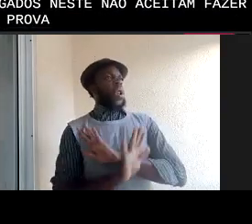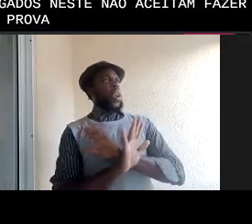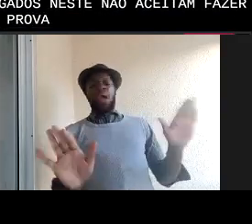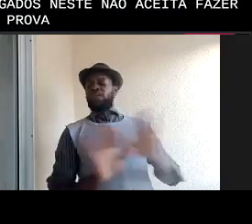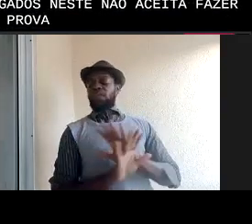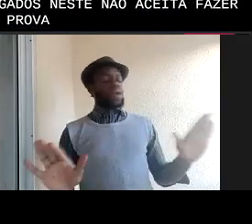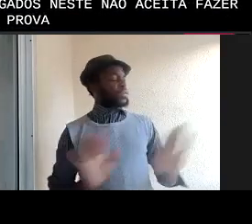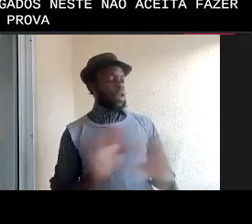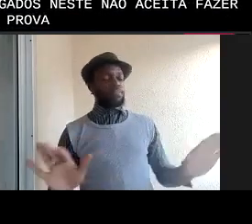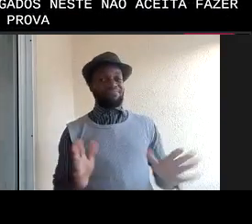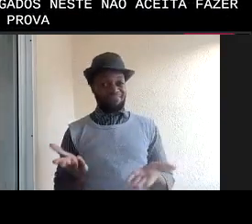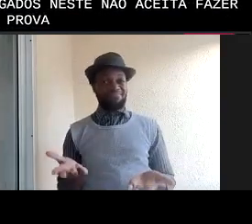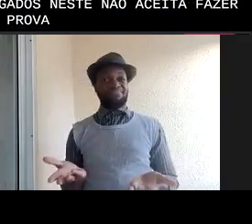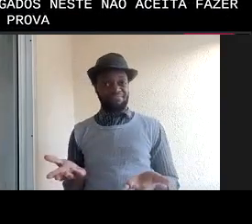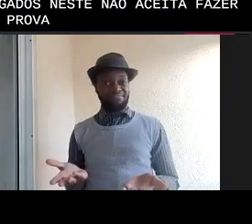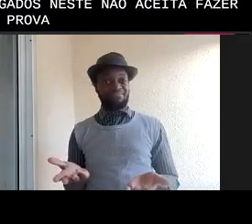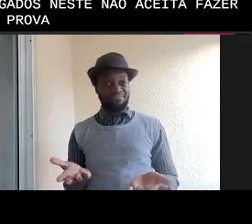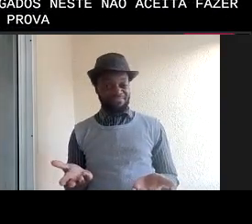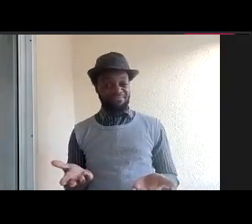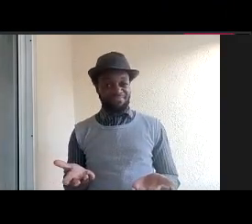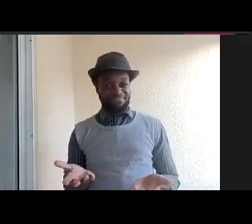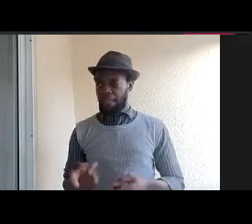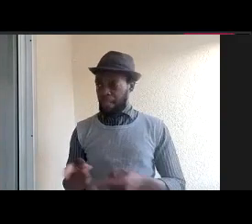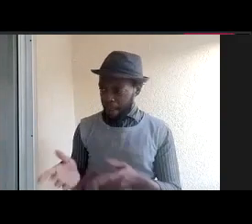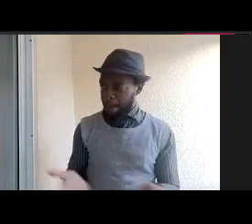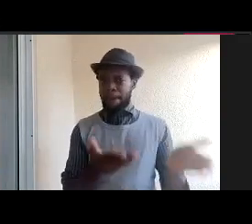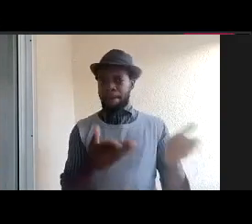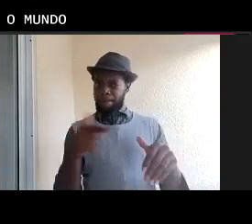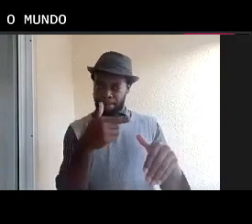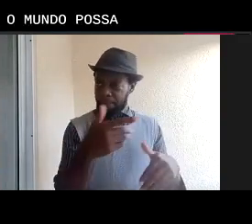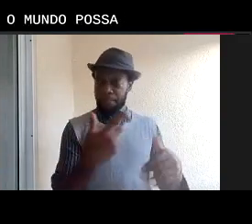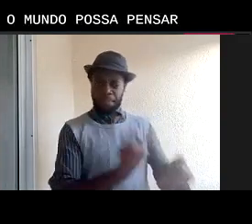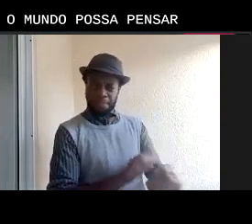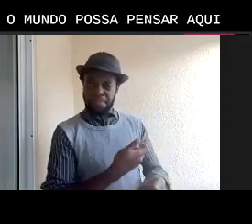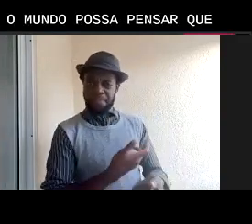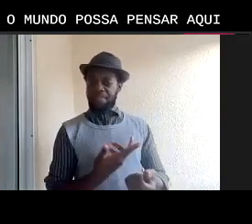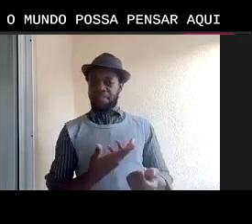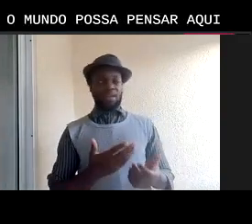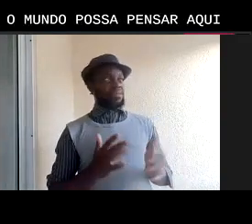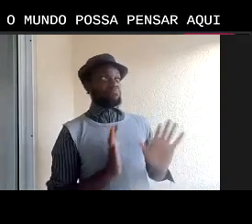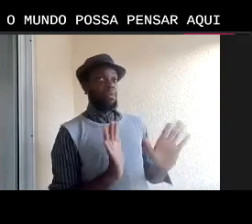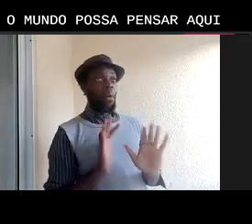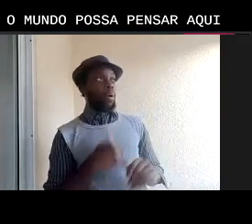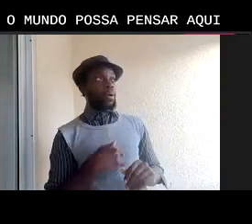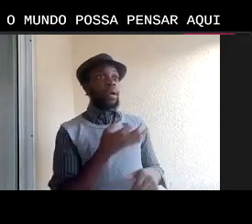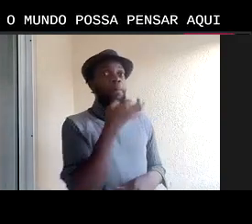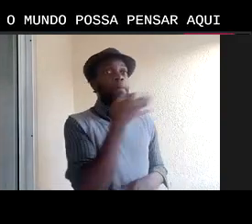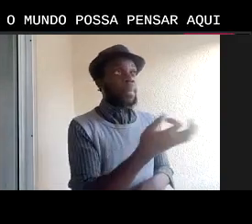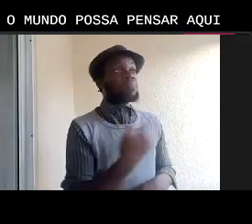dar a pensar que tienen relaciones